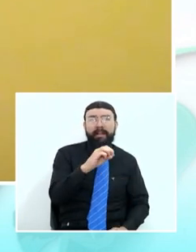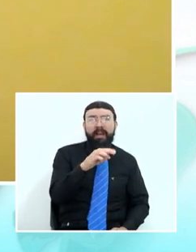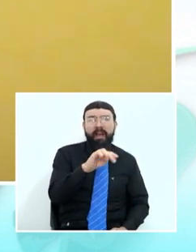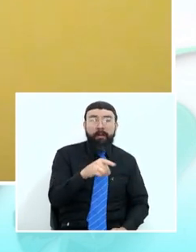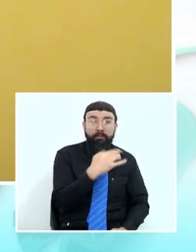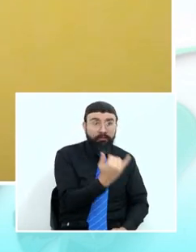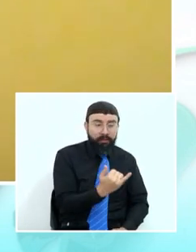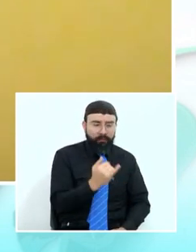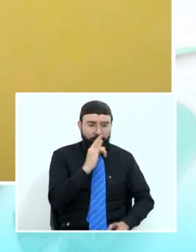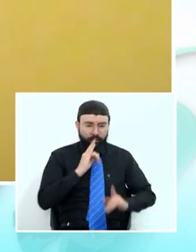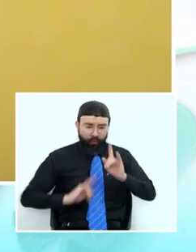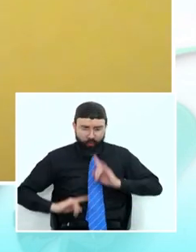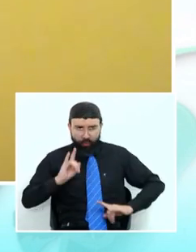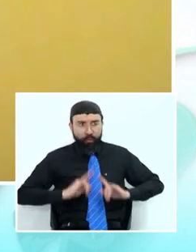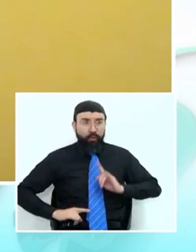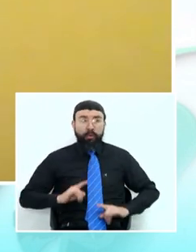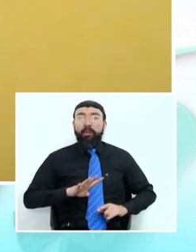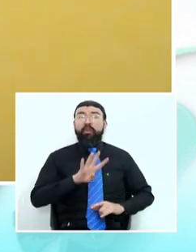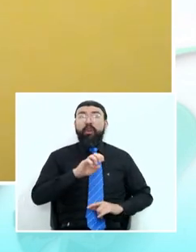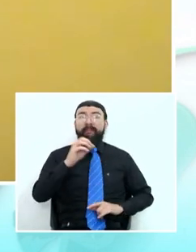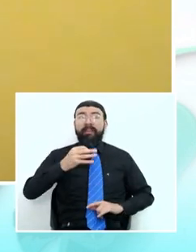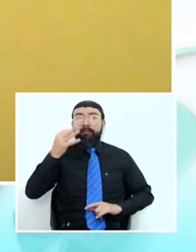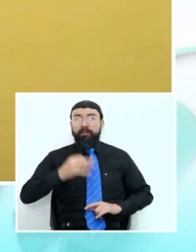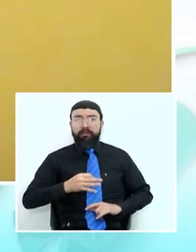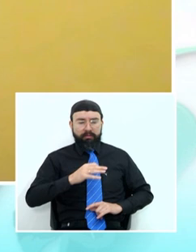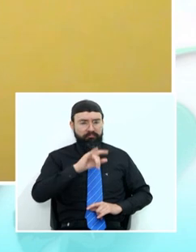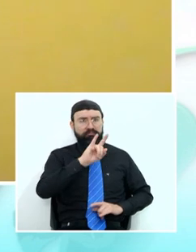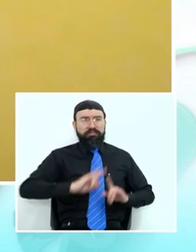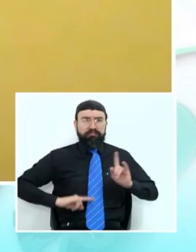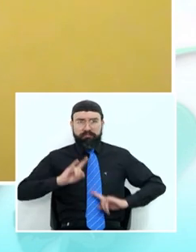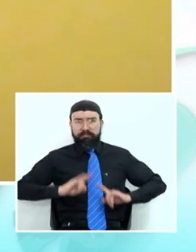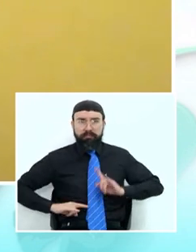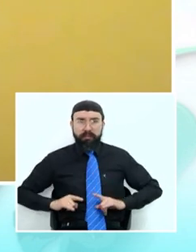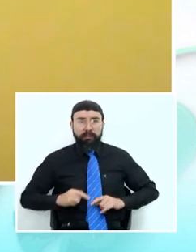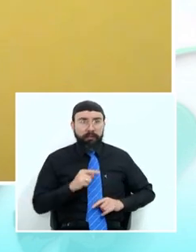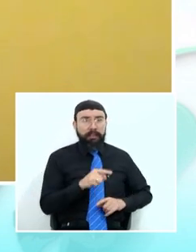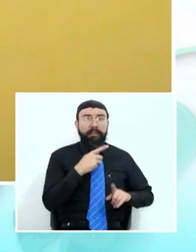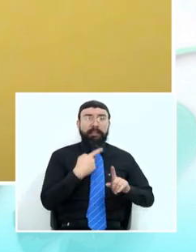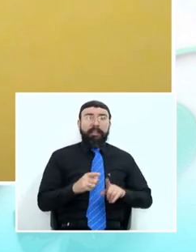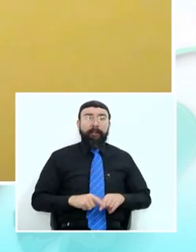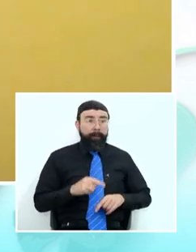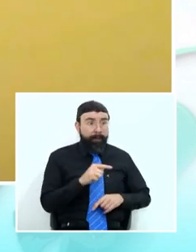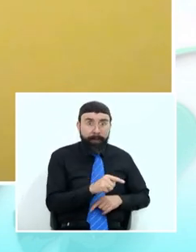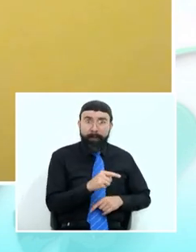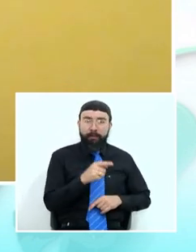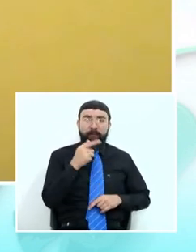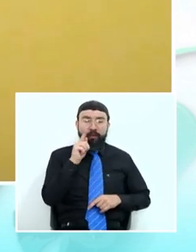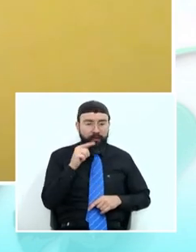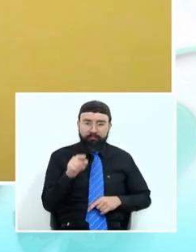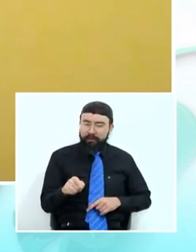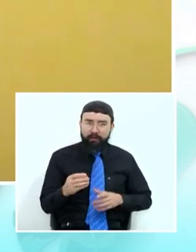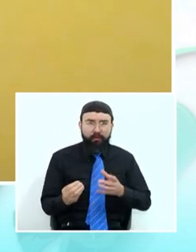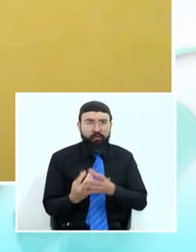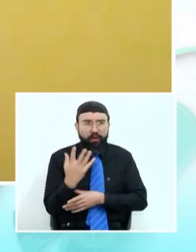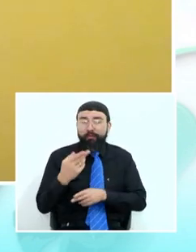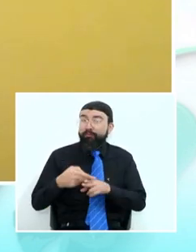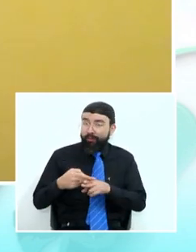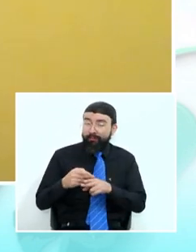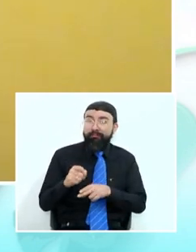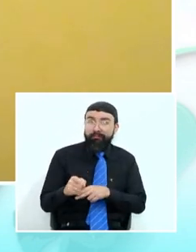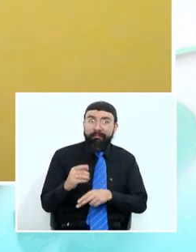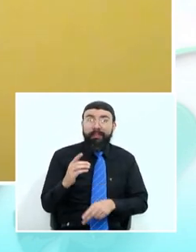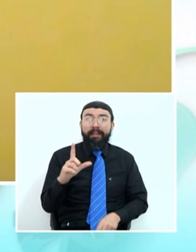el 90%. Además, todas estas frutas y esta planta, que yo la llamo la divina en vitamina